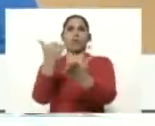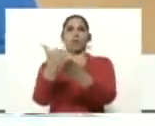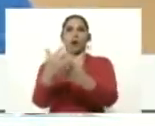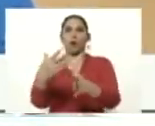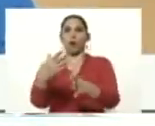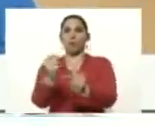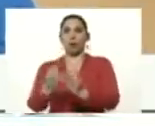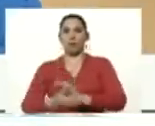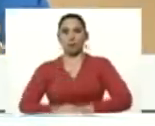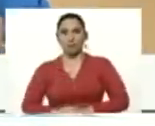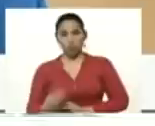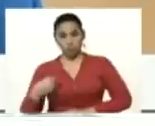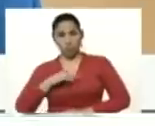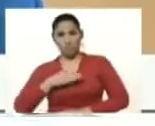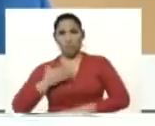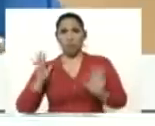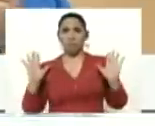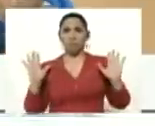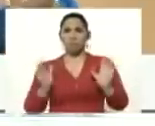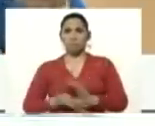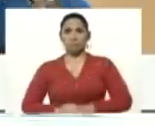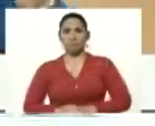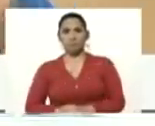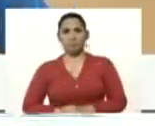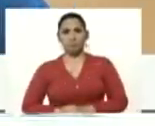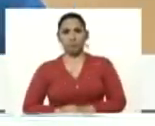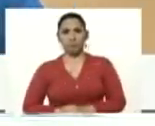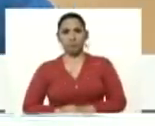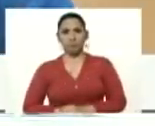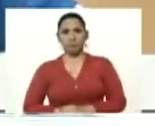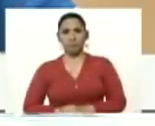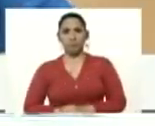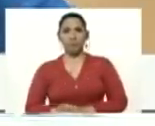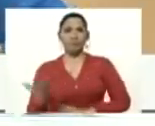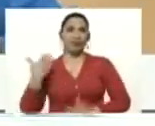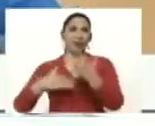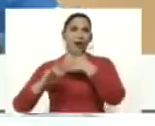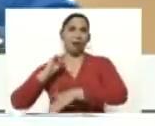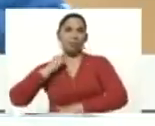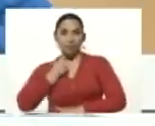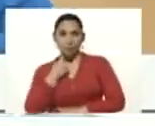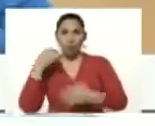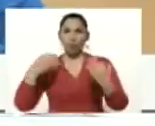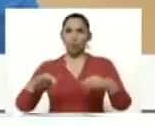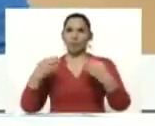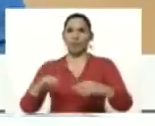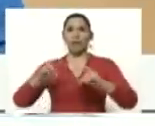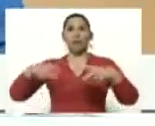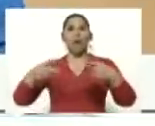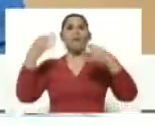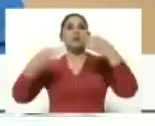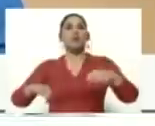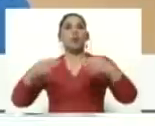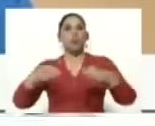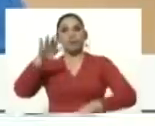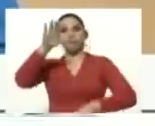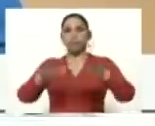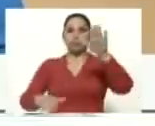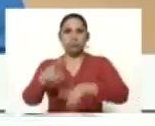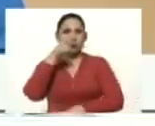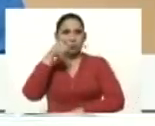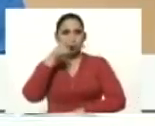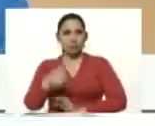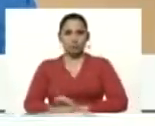confiables, y nosotros podamos ir a la antigua normalidad. Esto es una nueva normalidad relativa y